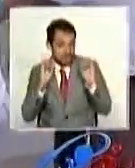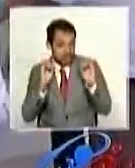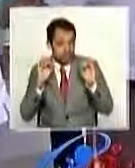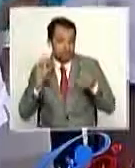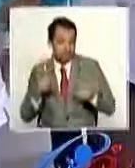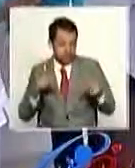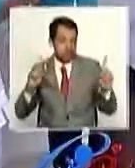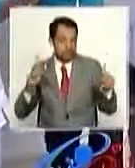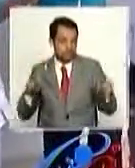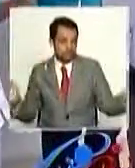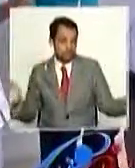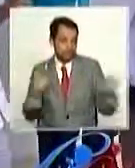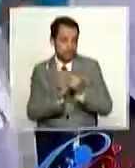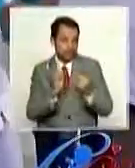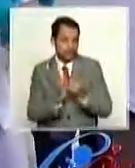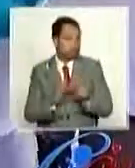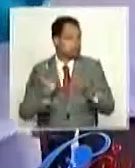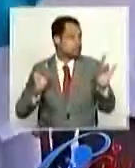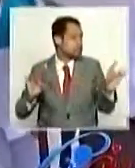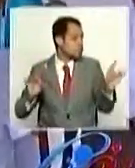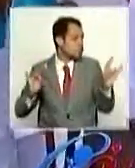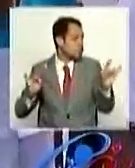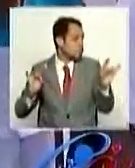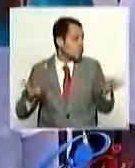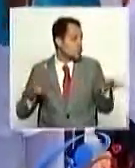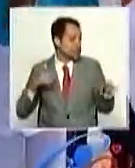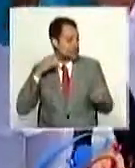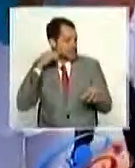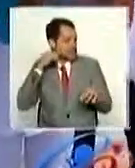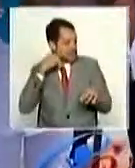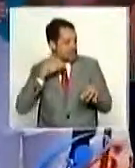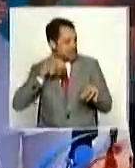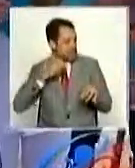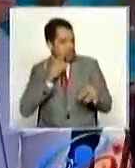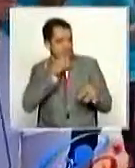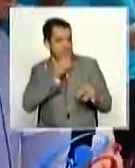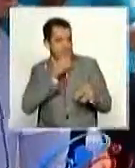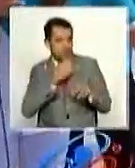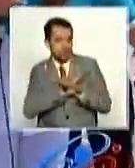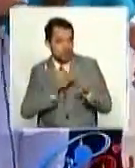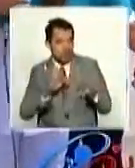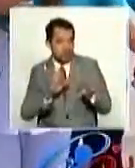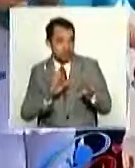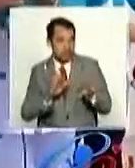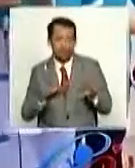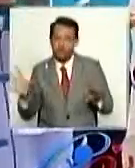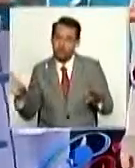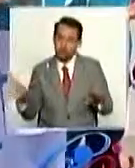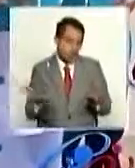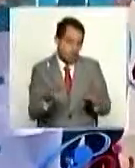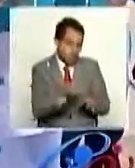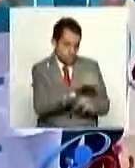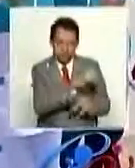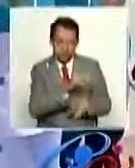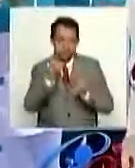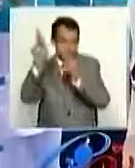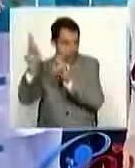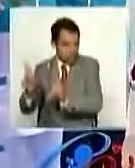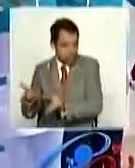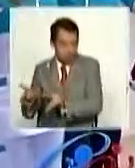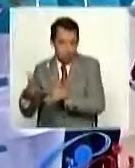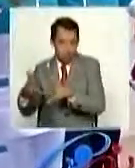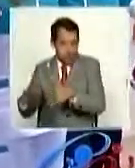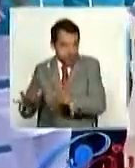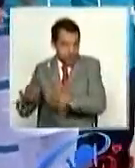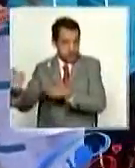determinadas patologías, o porque le duela una muela, o porque tenga algo en la boca. No, nosotros evaluamos